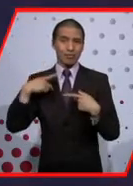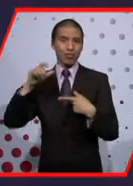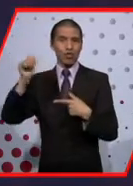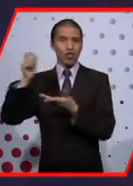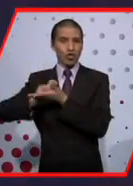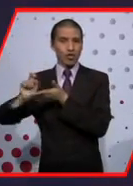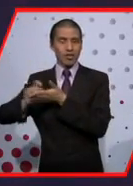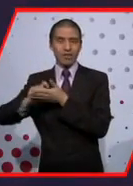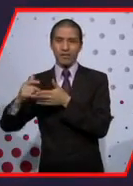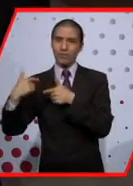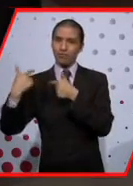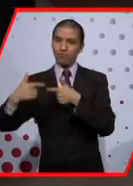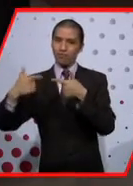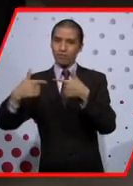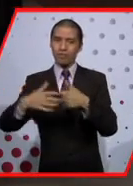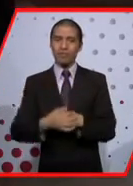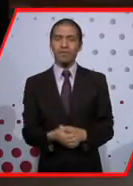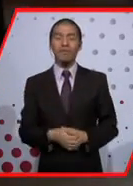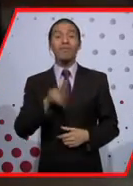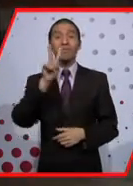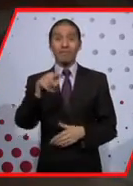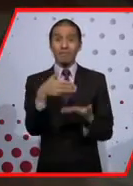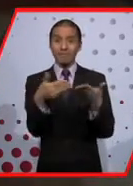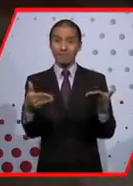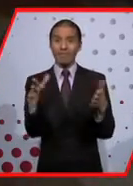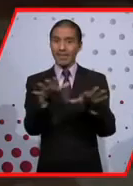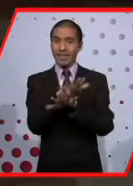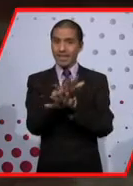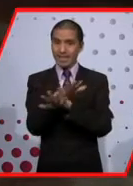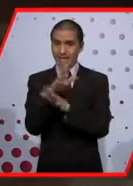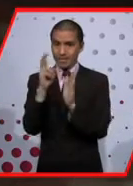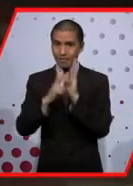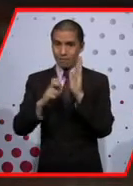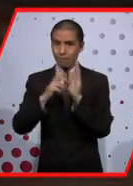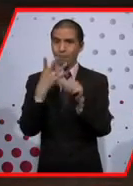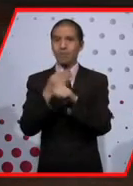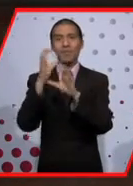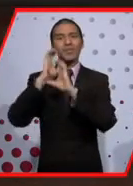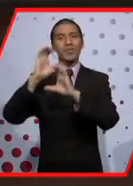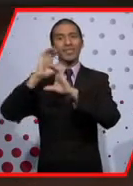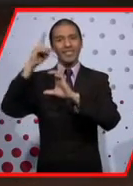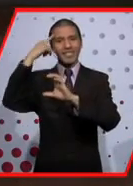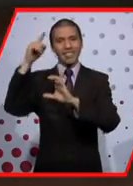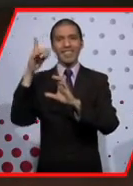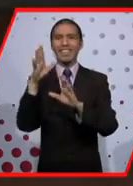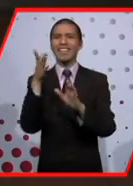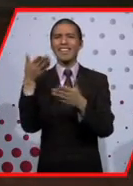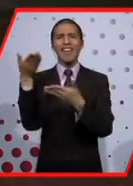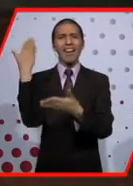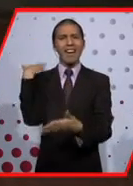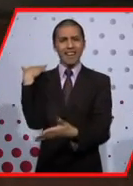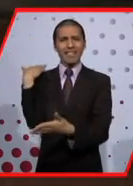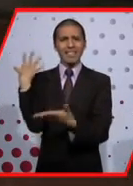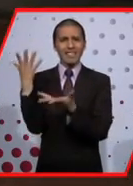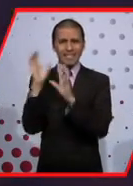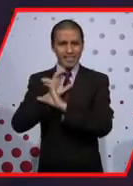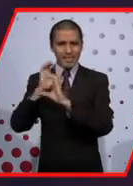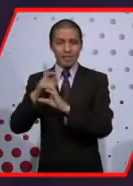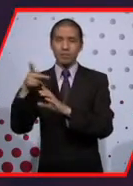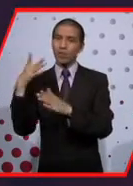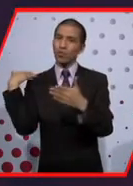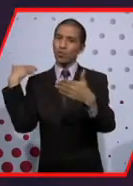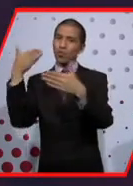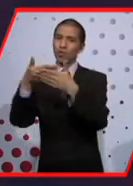estás haciendo ahora, ¿no? Sí, exactamente. Ahora con estos arreglos que son, pues, a la vez clásicos y a la vez contemporáneos. La verdad es que estoy